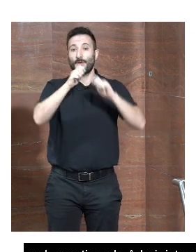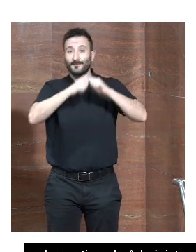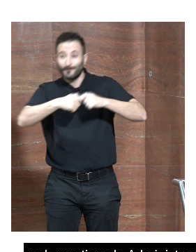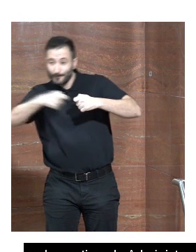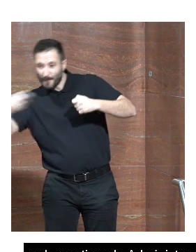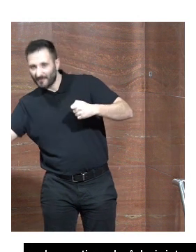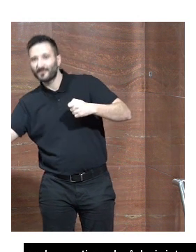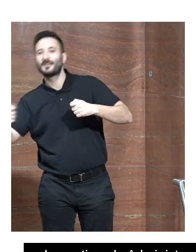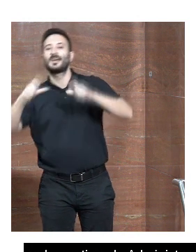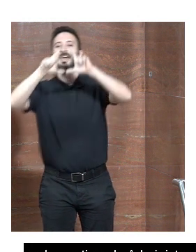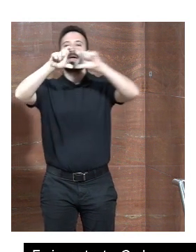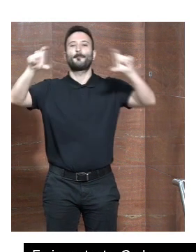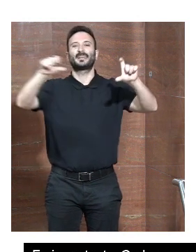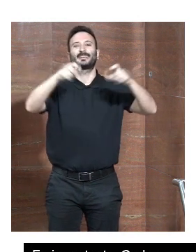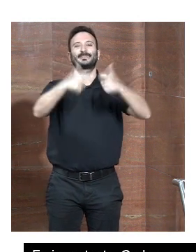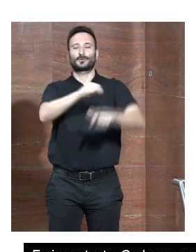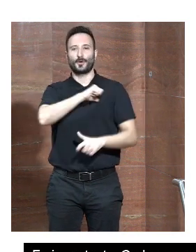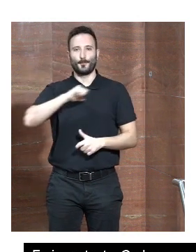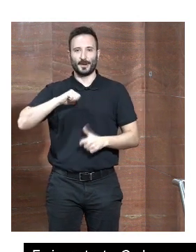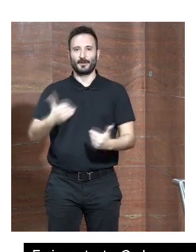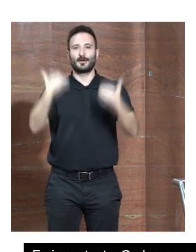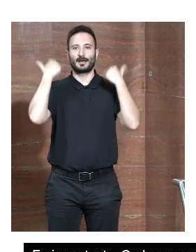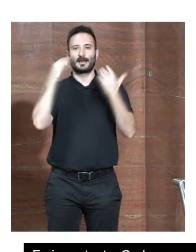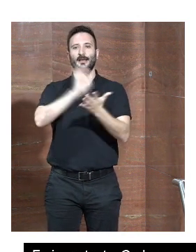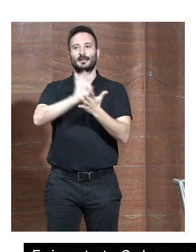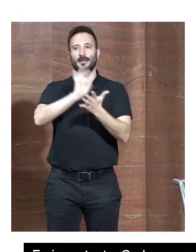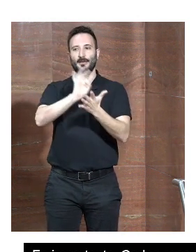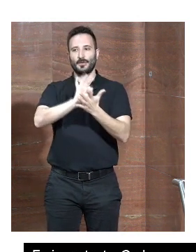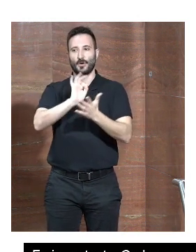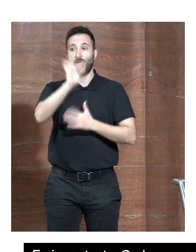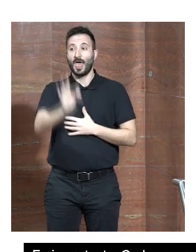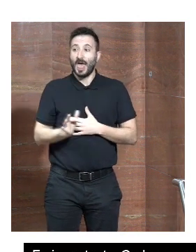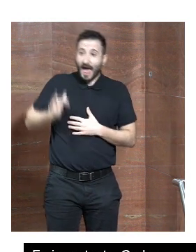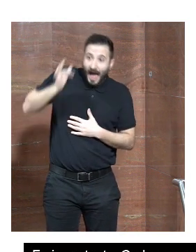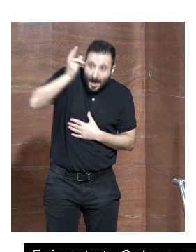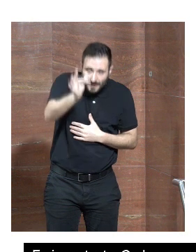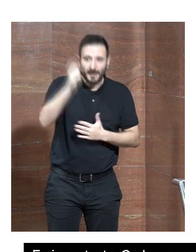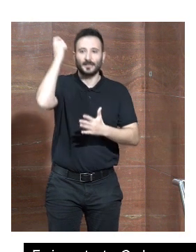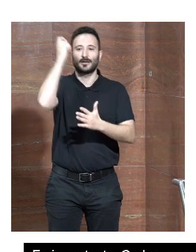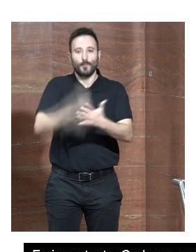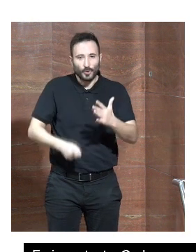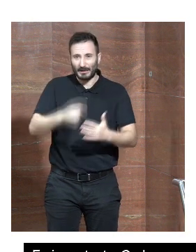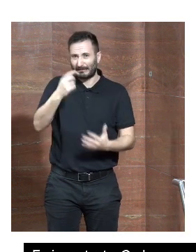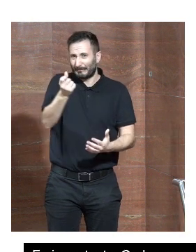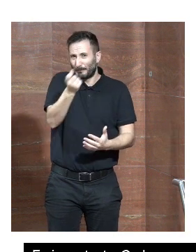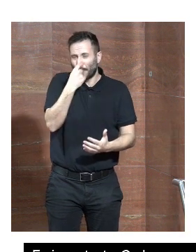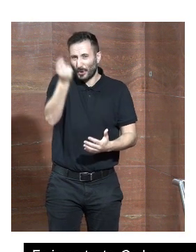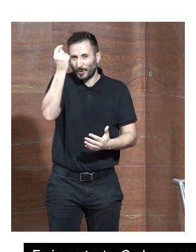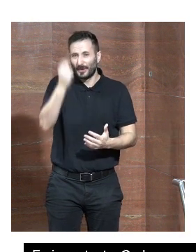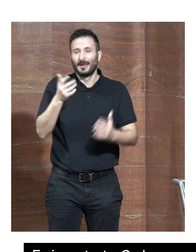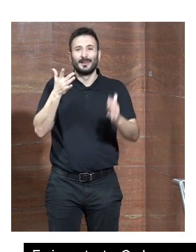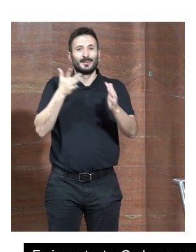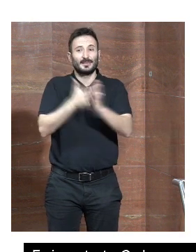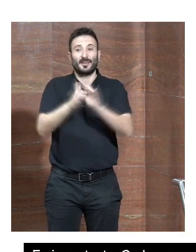a empresas del sector privado que dan servicios de especial trascendencia. Pero además, como las multas son ridículas, lo